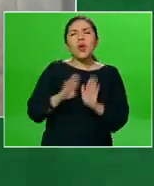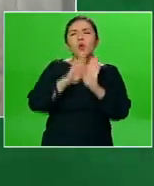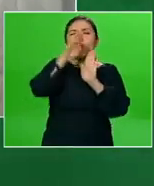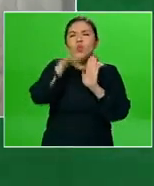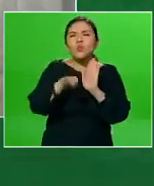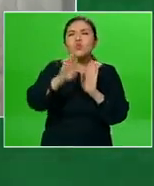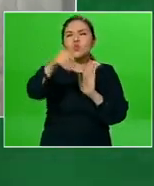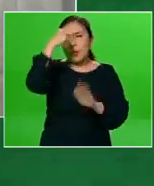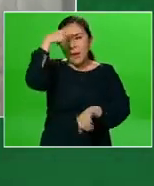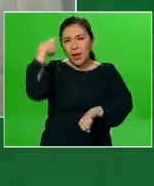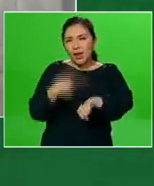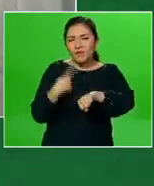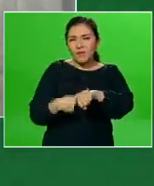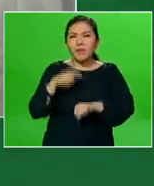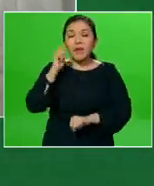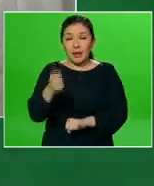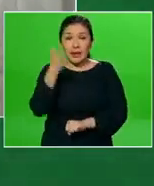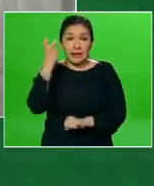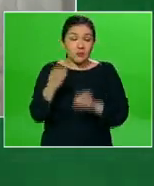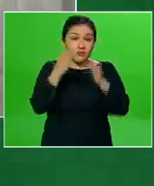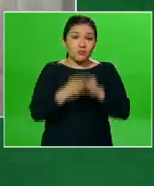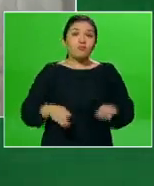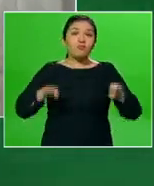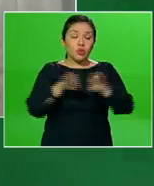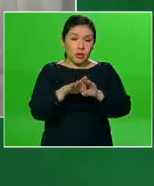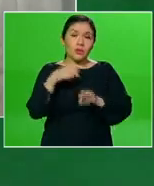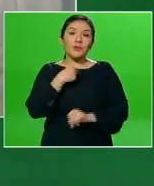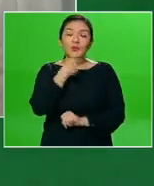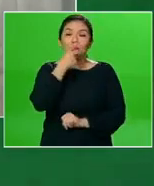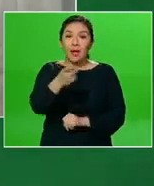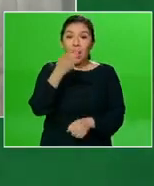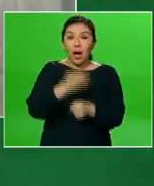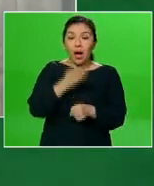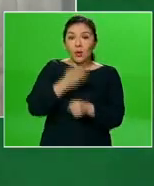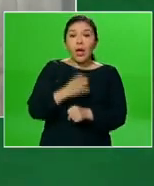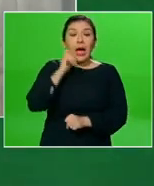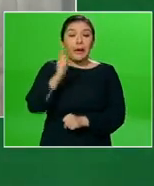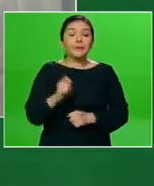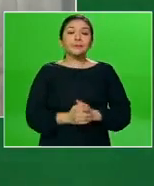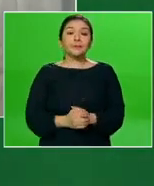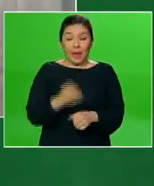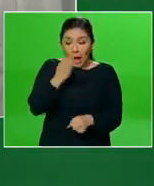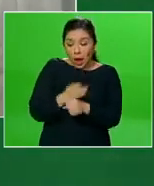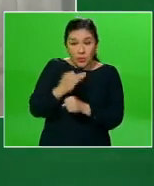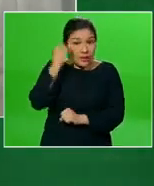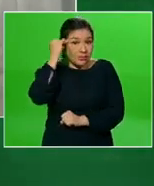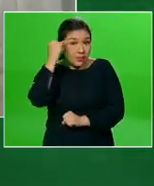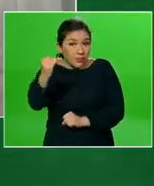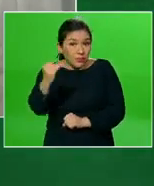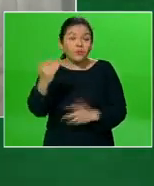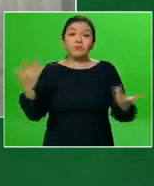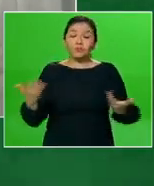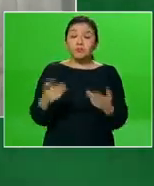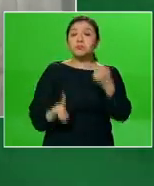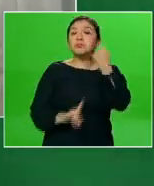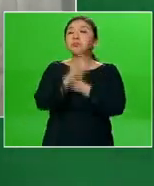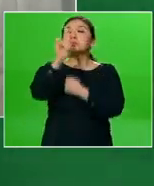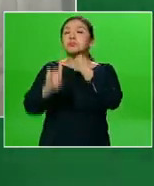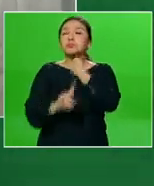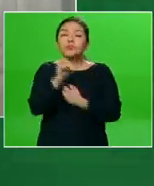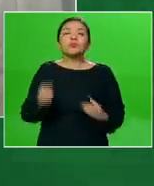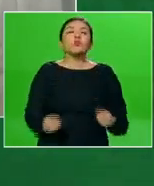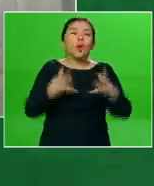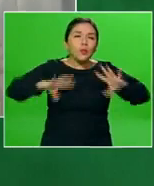epidémica entonces es importante mencionar que en este momento nuestros casos incidentes